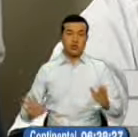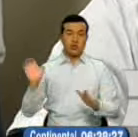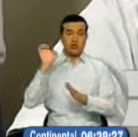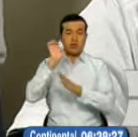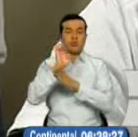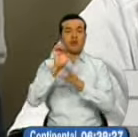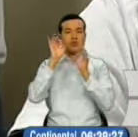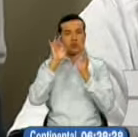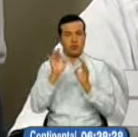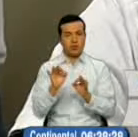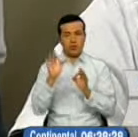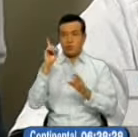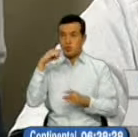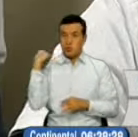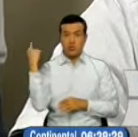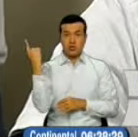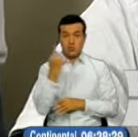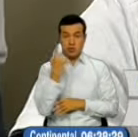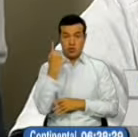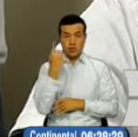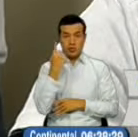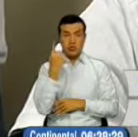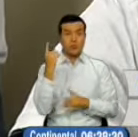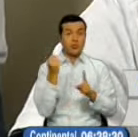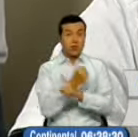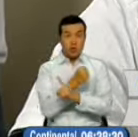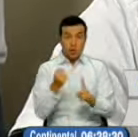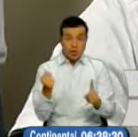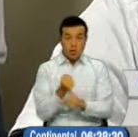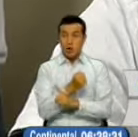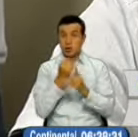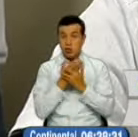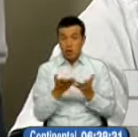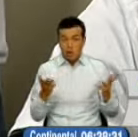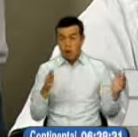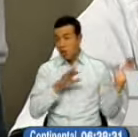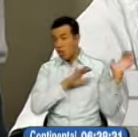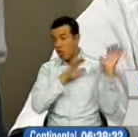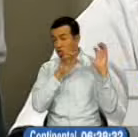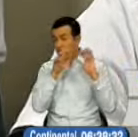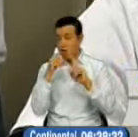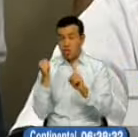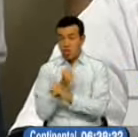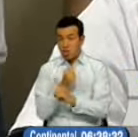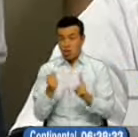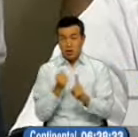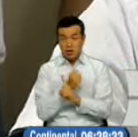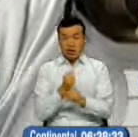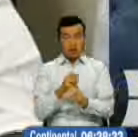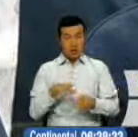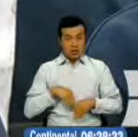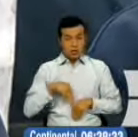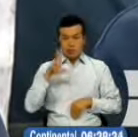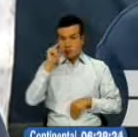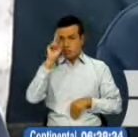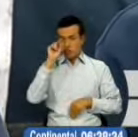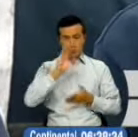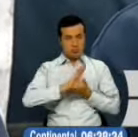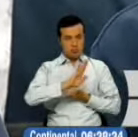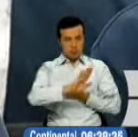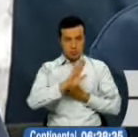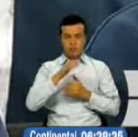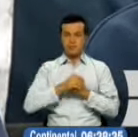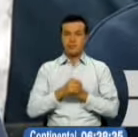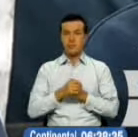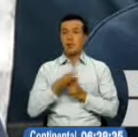JRAP, rechazamos cualquier acto que incite a este tipo de desorden. Que las diferencias que